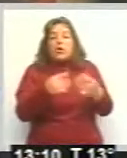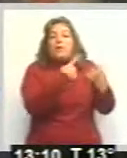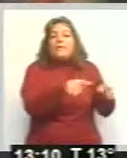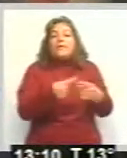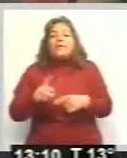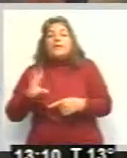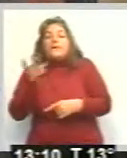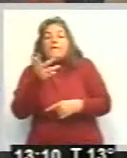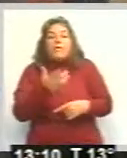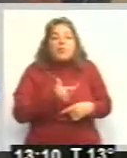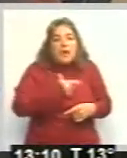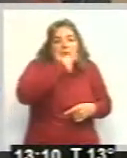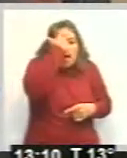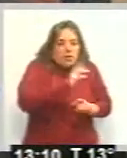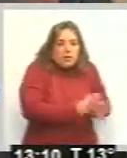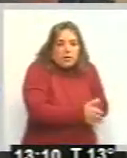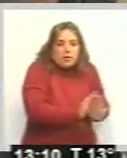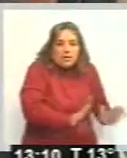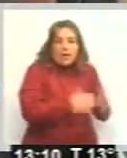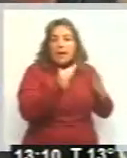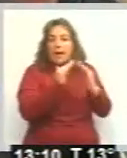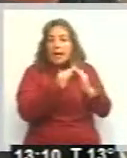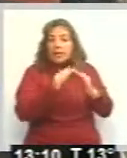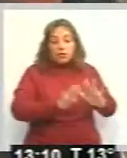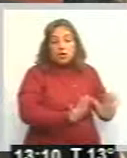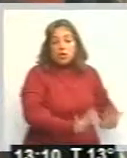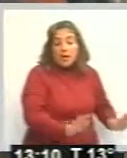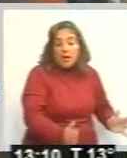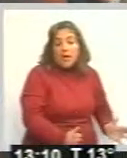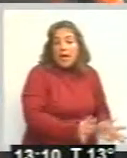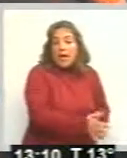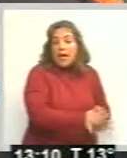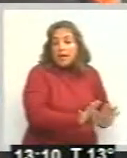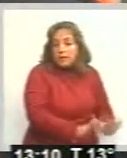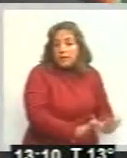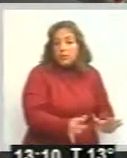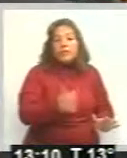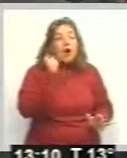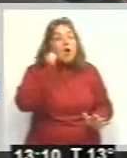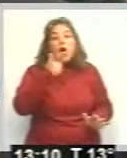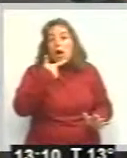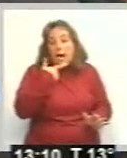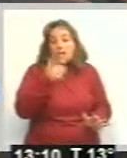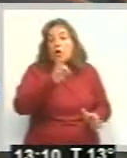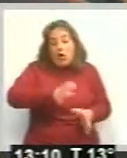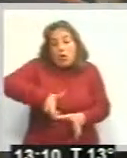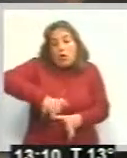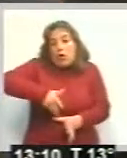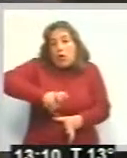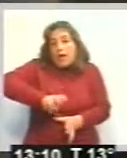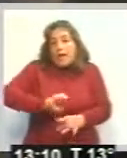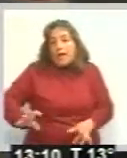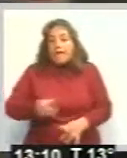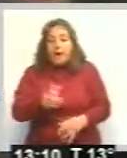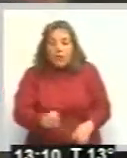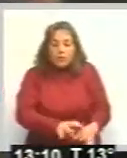de calefacción que tenemos en casa, tanto en lo que hace a estufas, que son aquellos que se utilizan con gas natural, gas envasado, y sobre todo lo